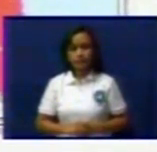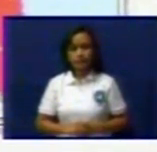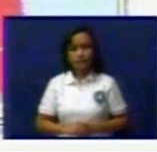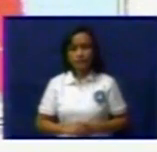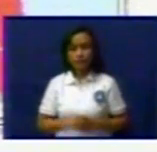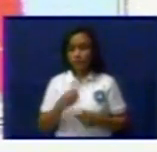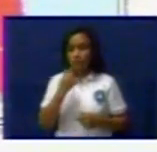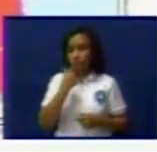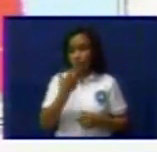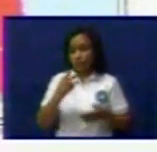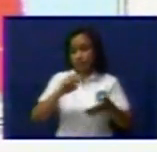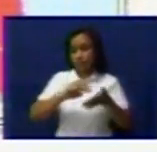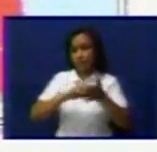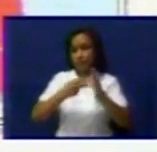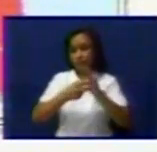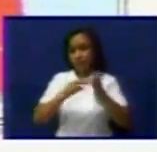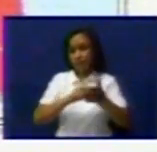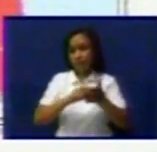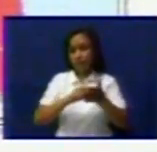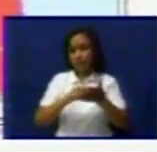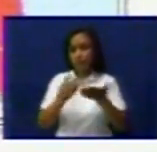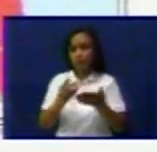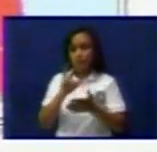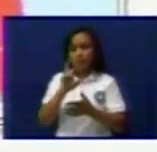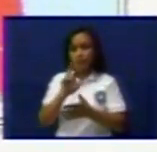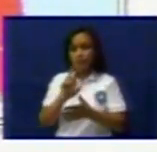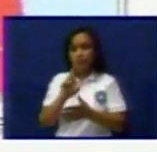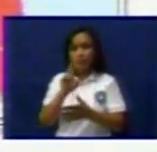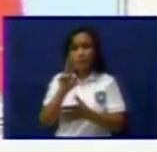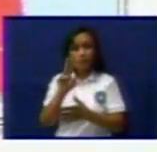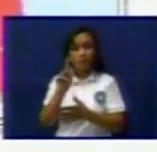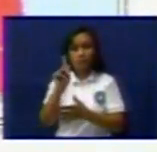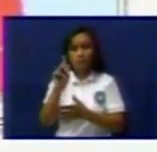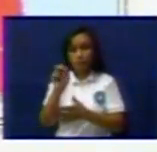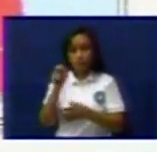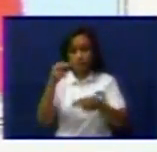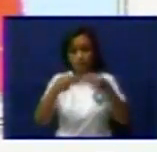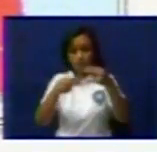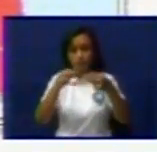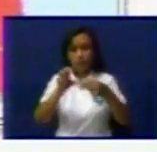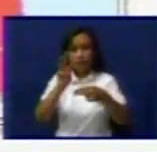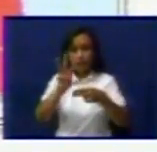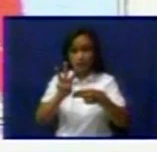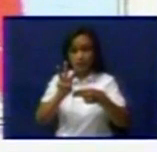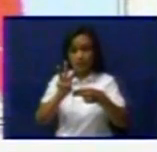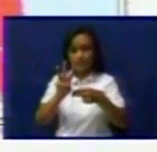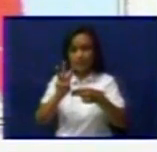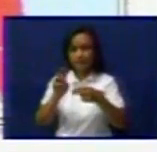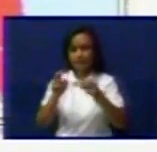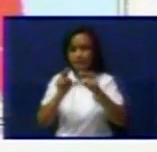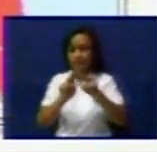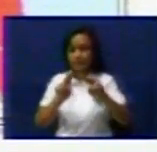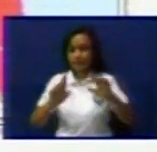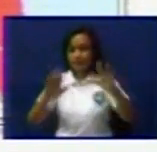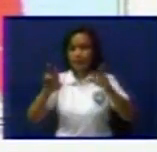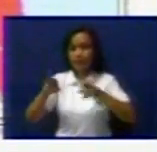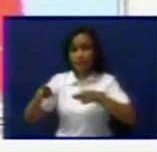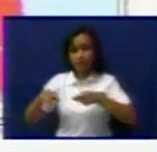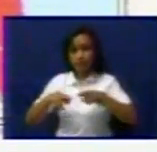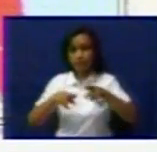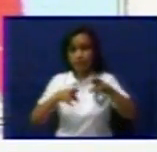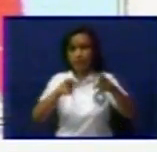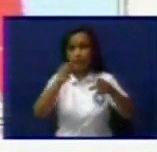Fue por eso, aunque la ruta 3 tiene mejores recursos hídricos y suministro de agua, y